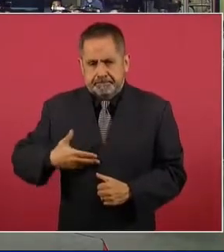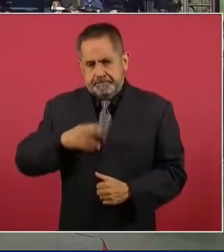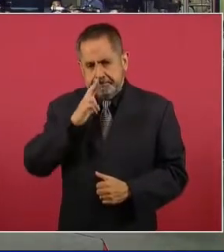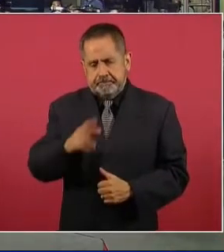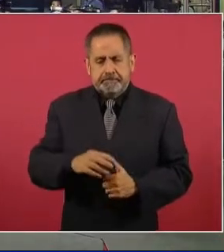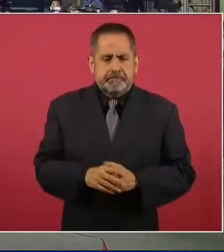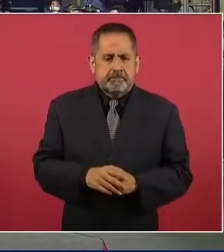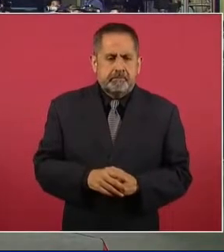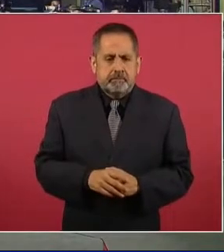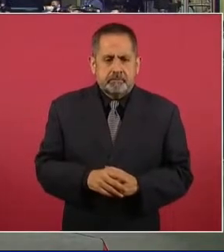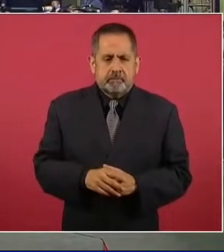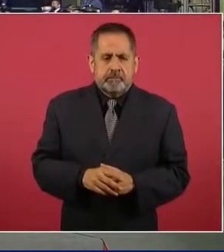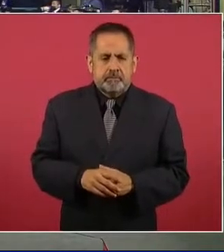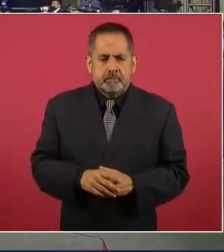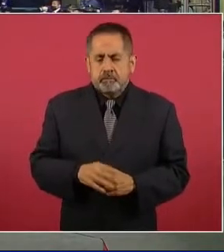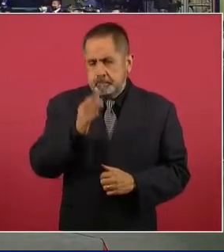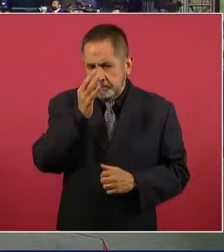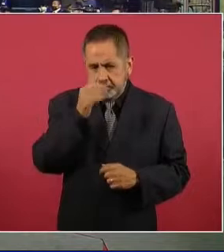en breve,